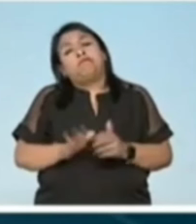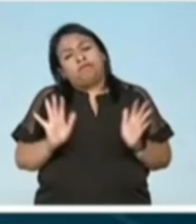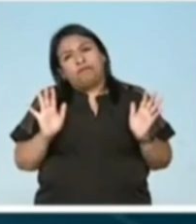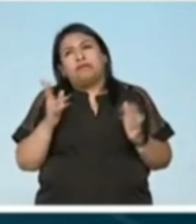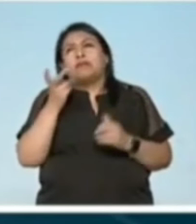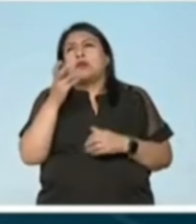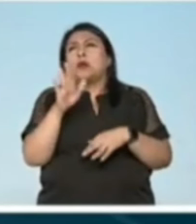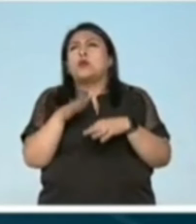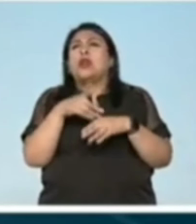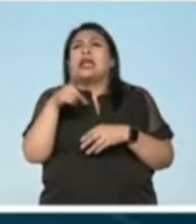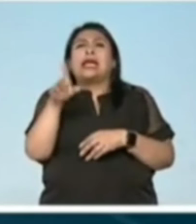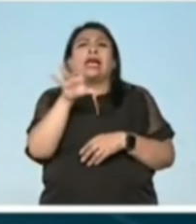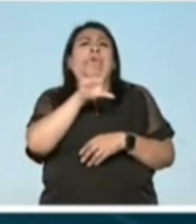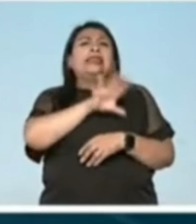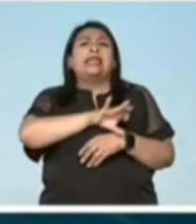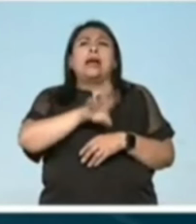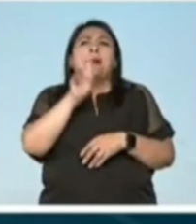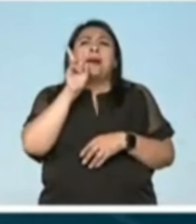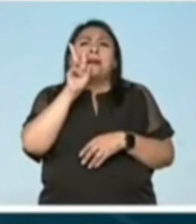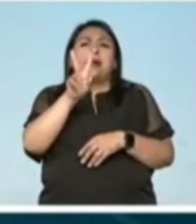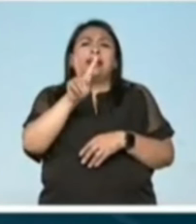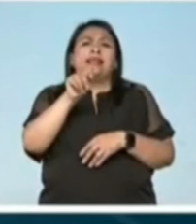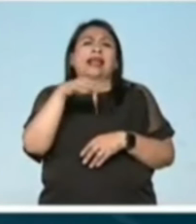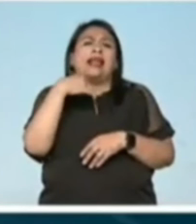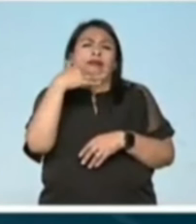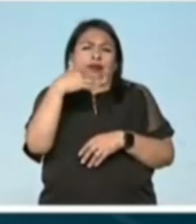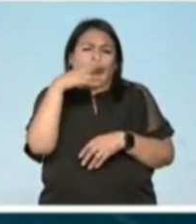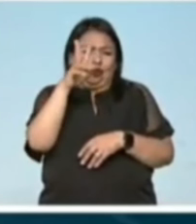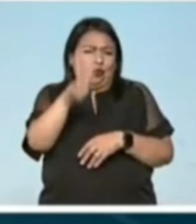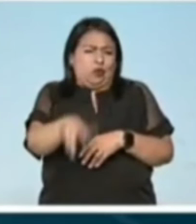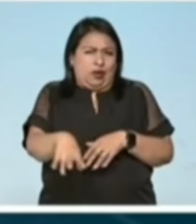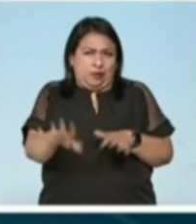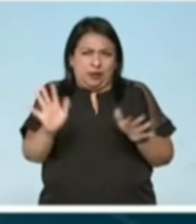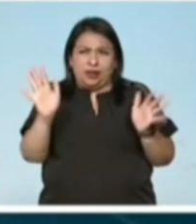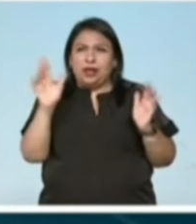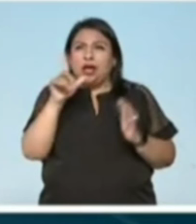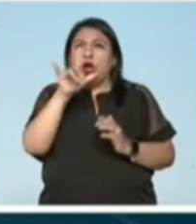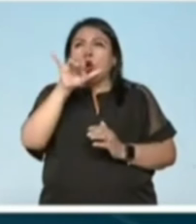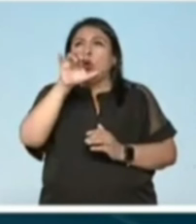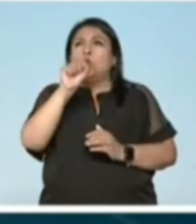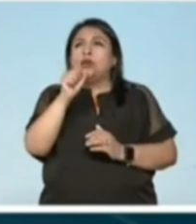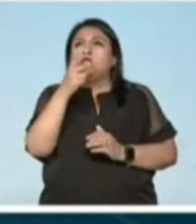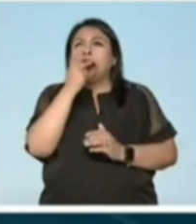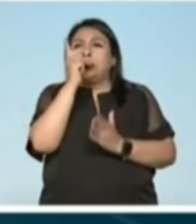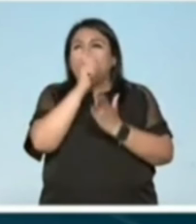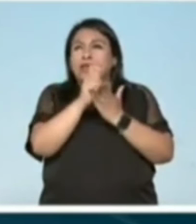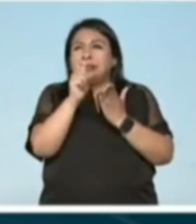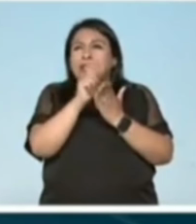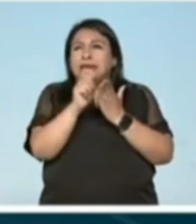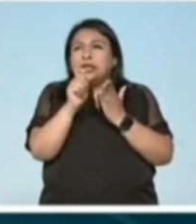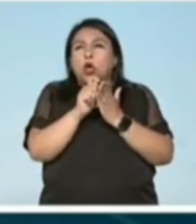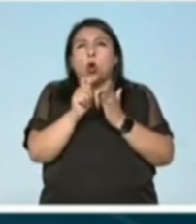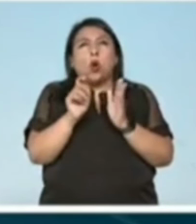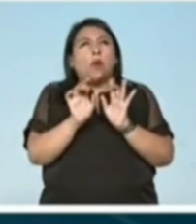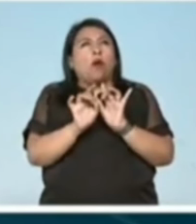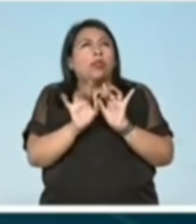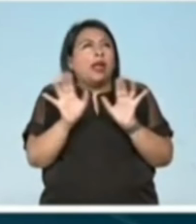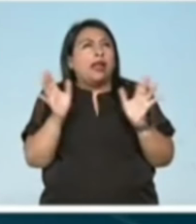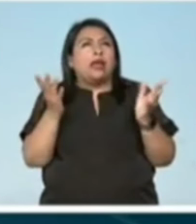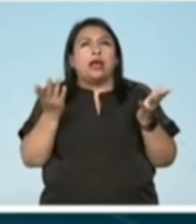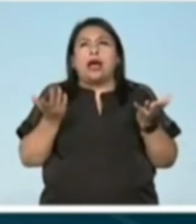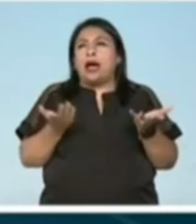en parte era porque él le encantaba ver telebasura, esa es la verdad, ¿no? O sea, Luis no era un escritor muy no era exquisito, no